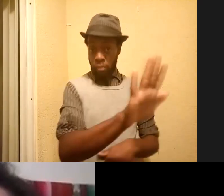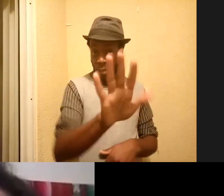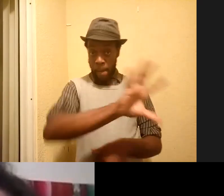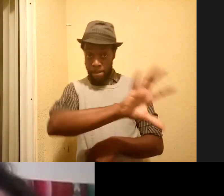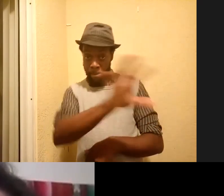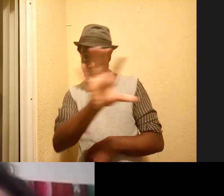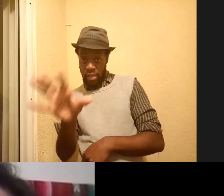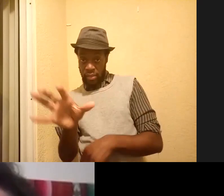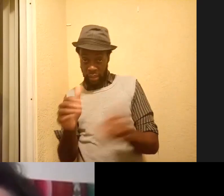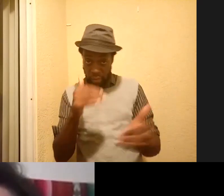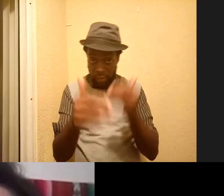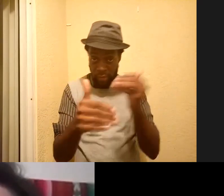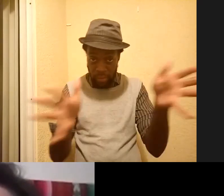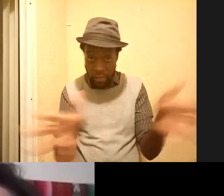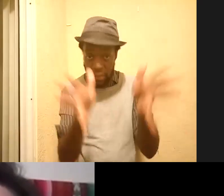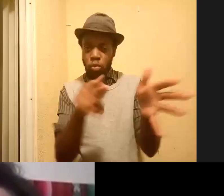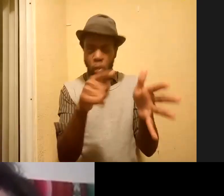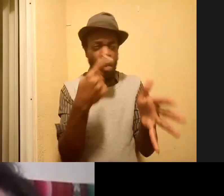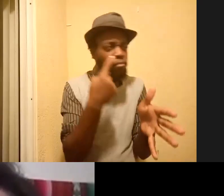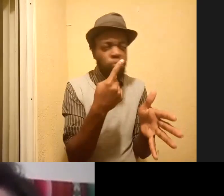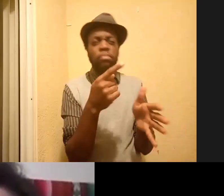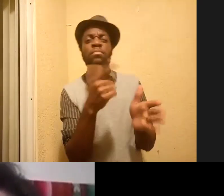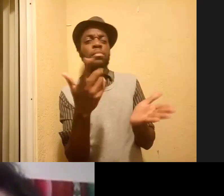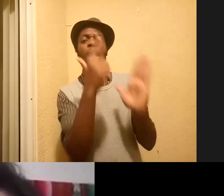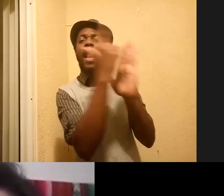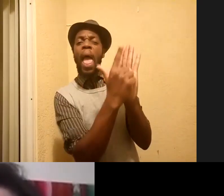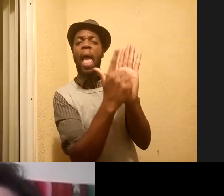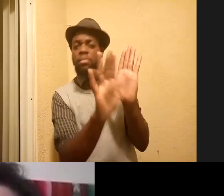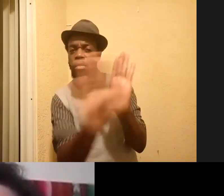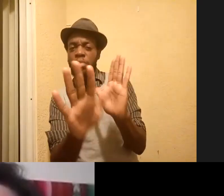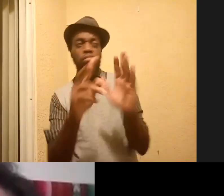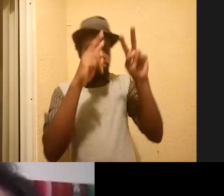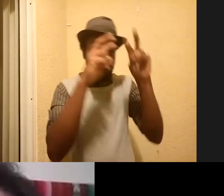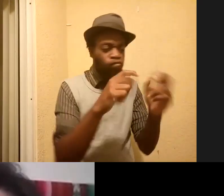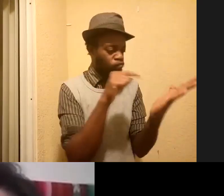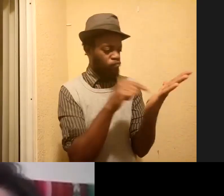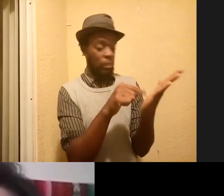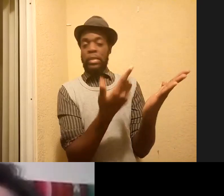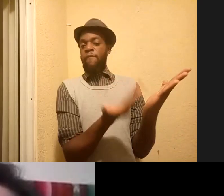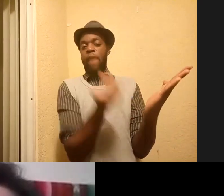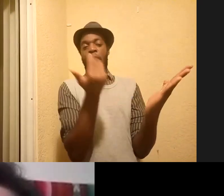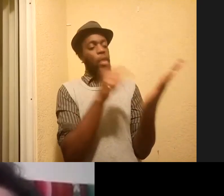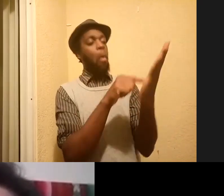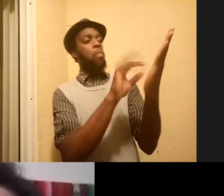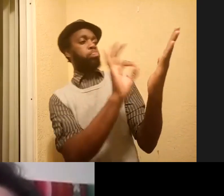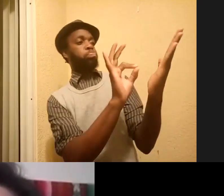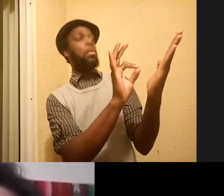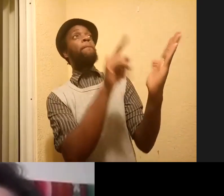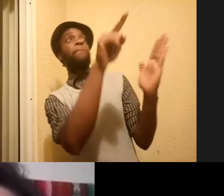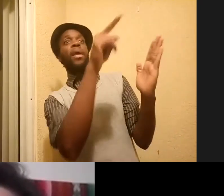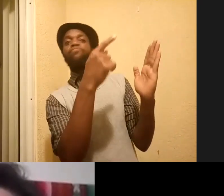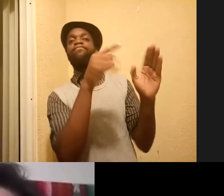el que los conozcamos, los revisemos y actuemos de manera efectiva, tomando como este gran paraguas justamente